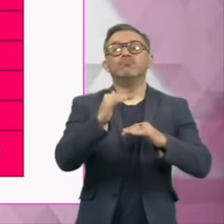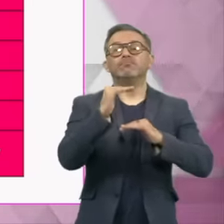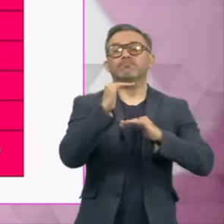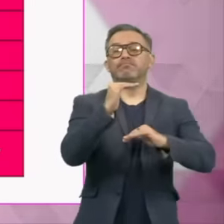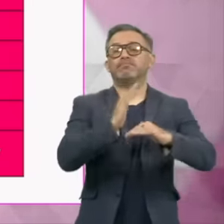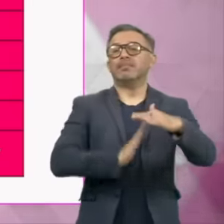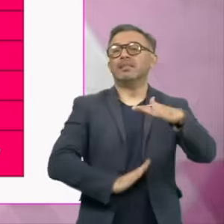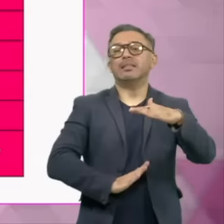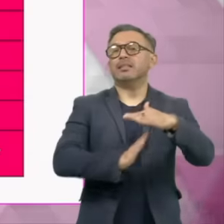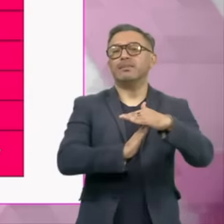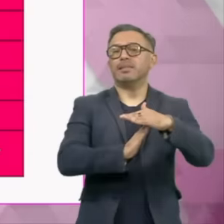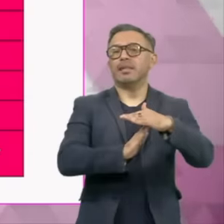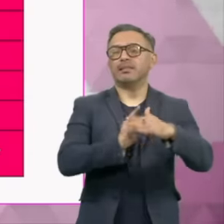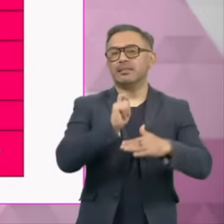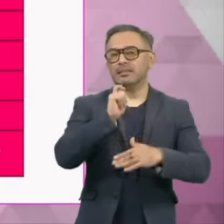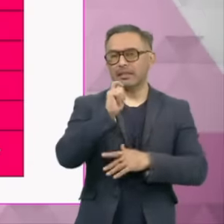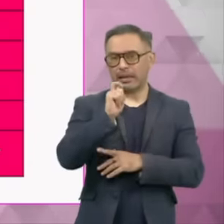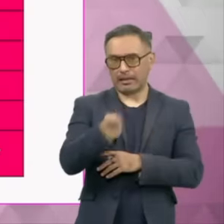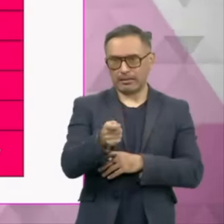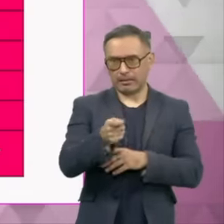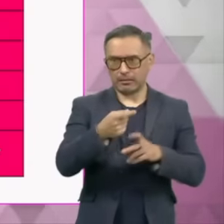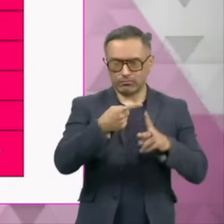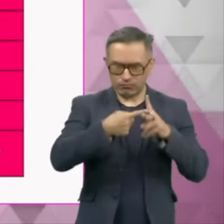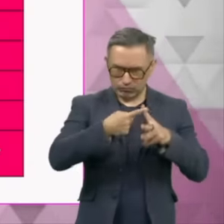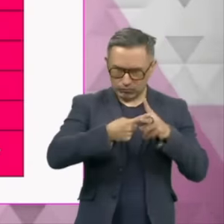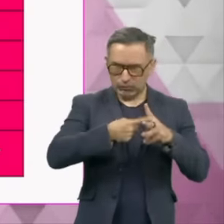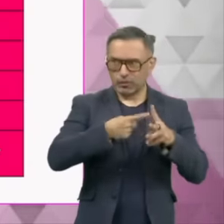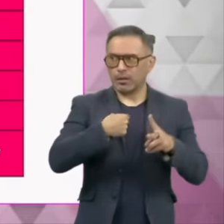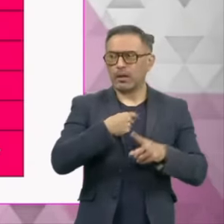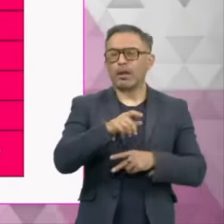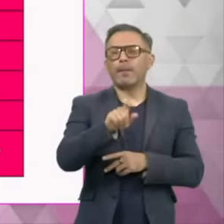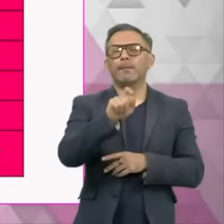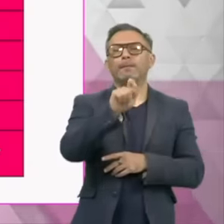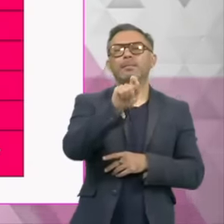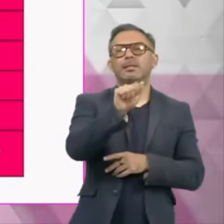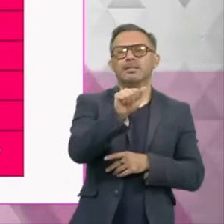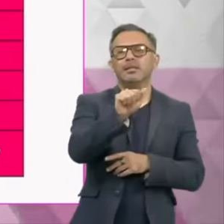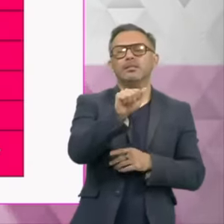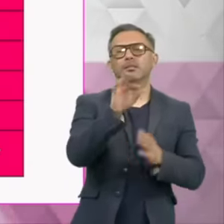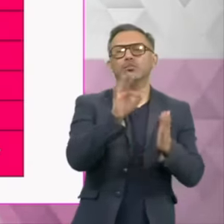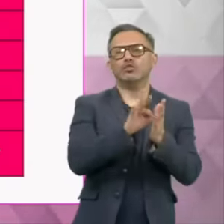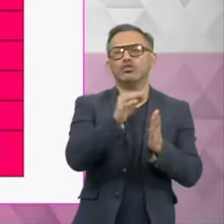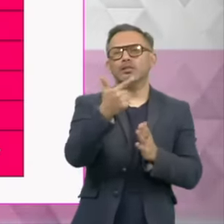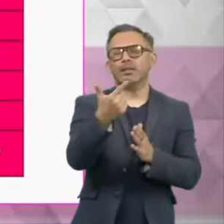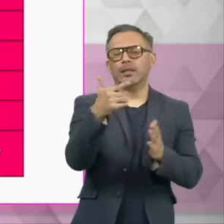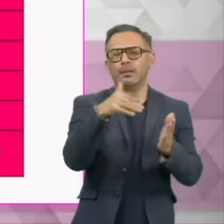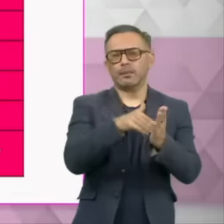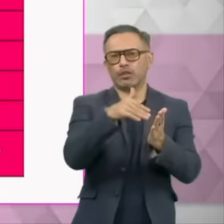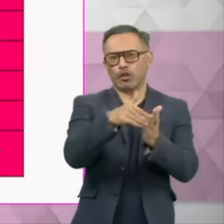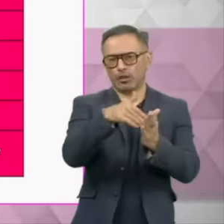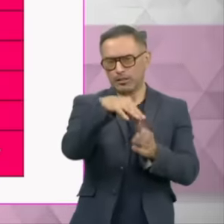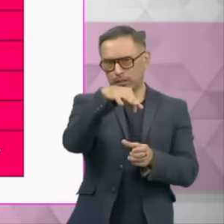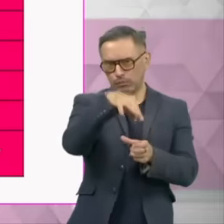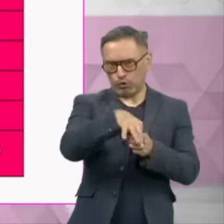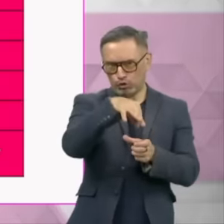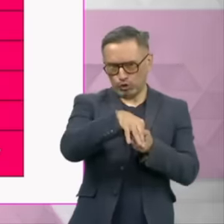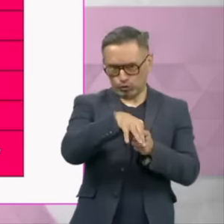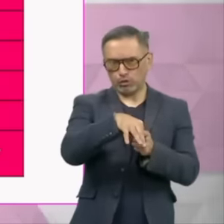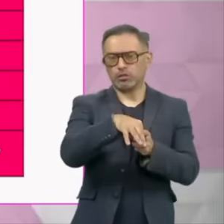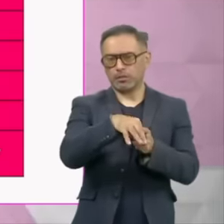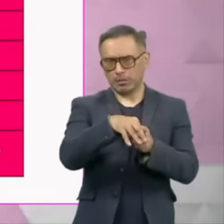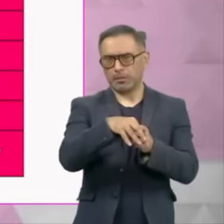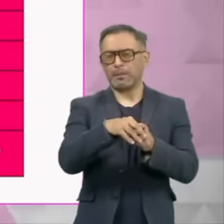se calculen sobre la base de 26.7 millones de votos